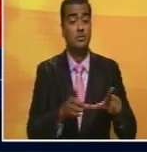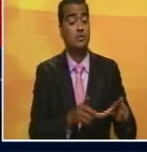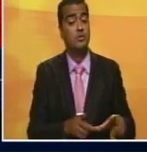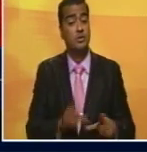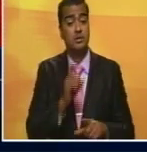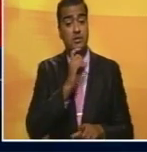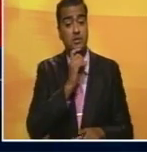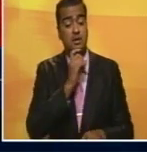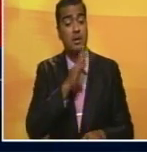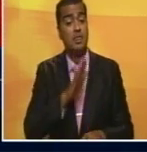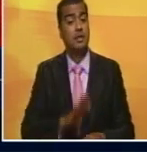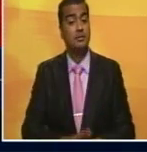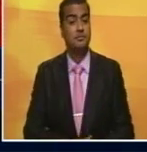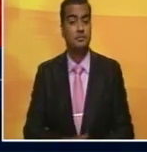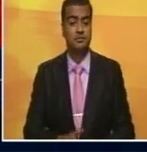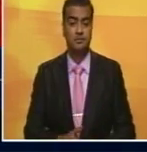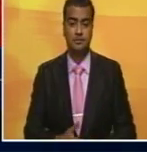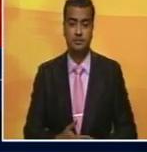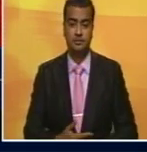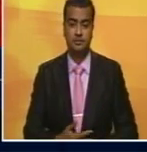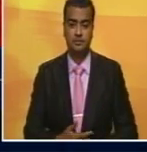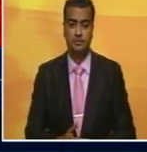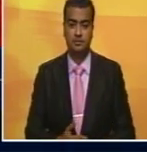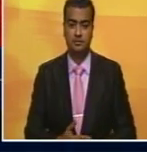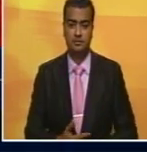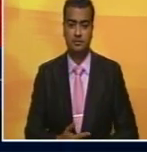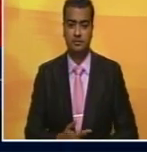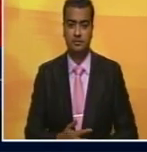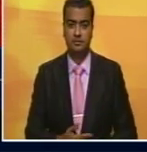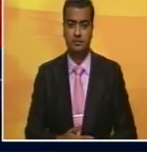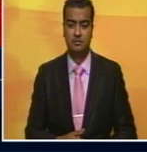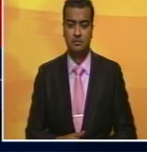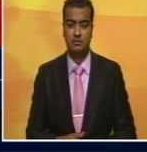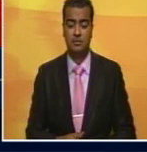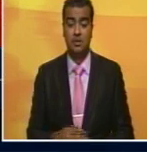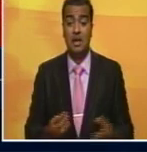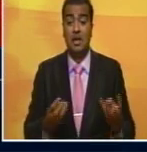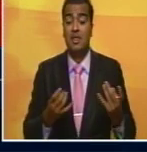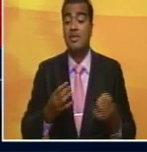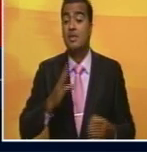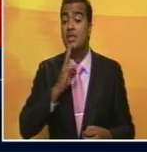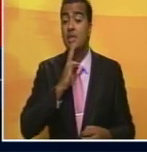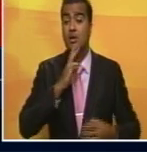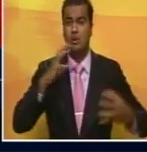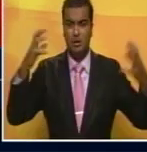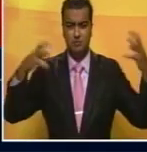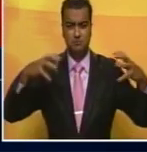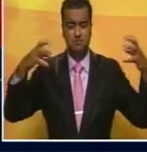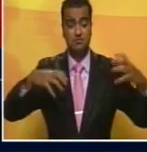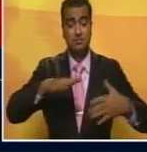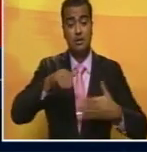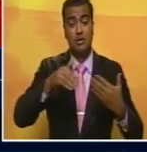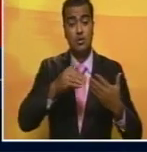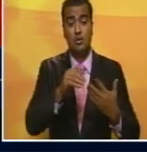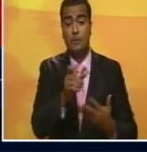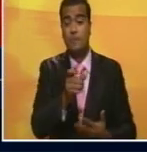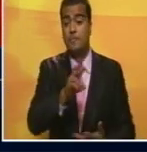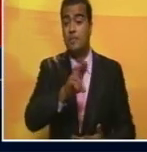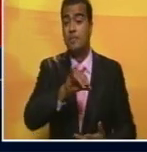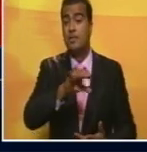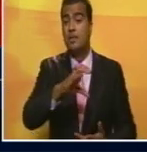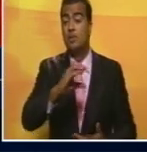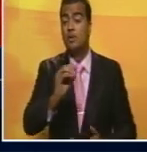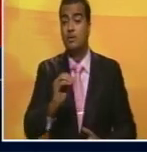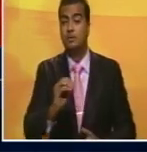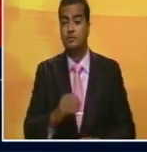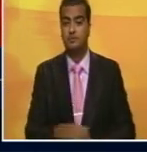que parten de la derivación de las cantidades de agua, de lluvias caídas en todo el territorio guariqueño,